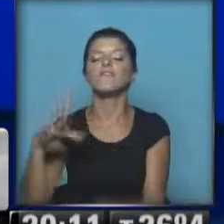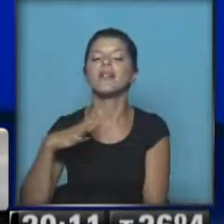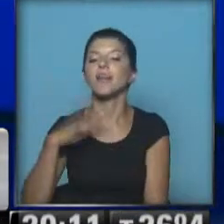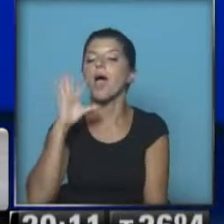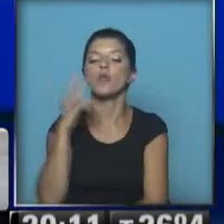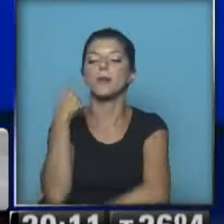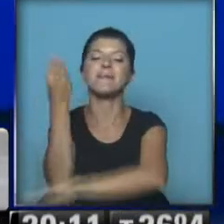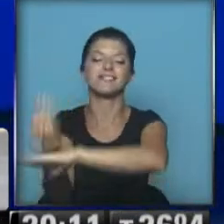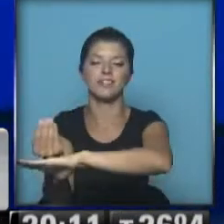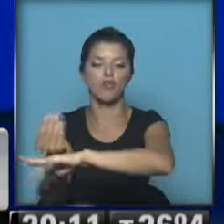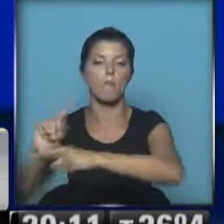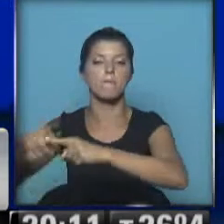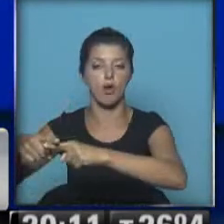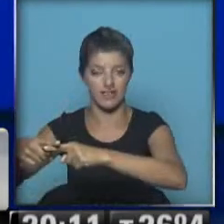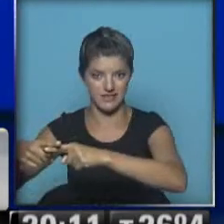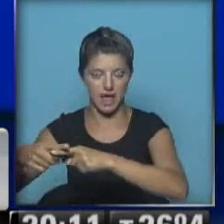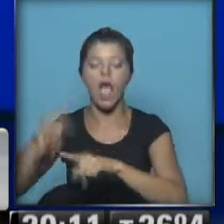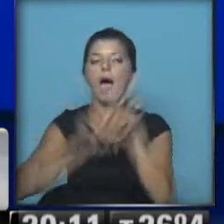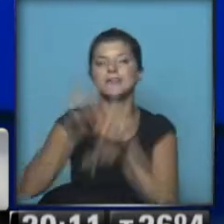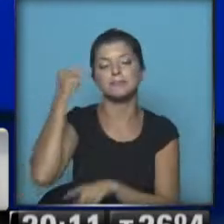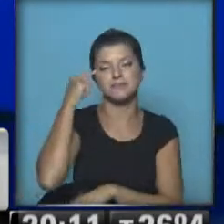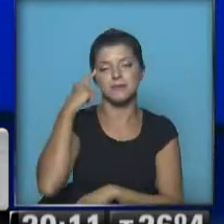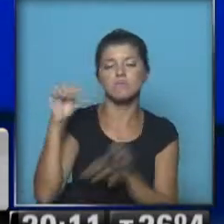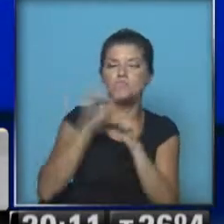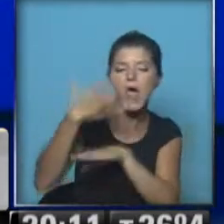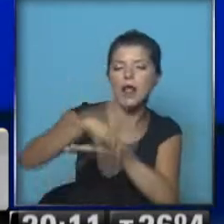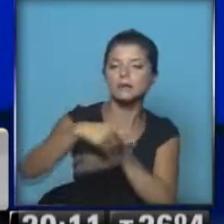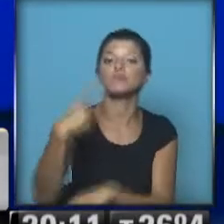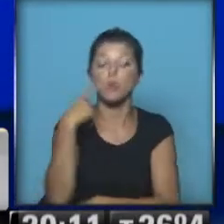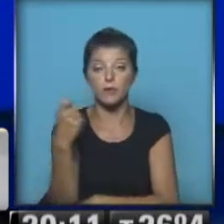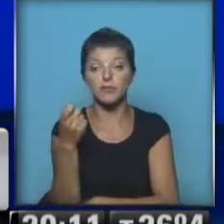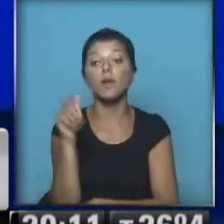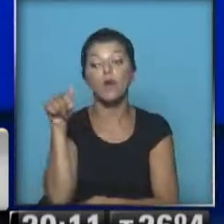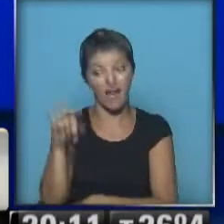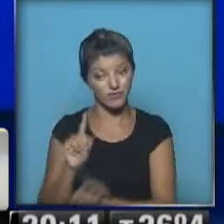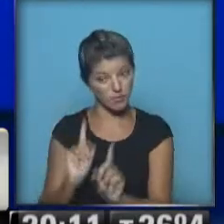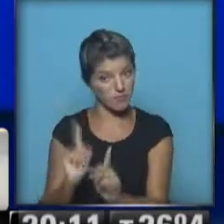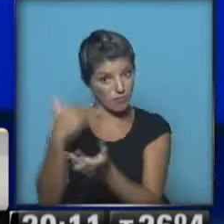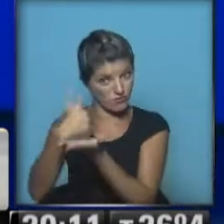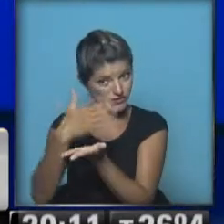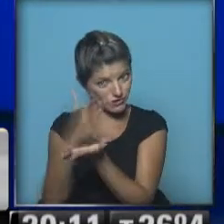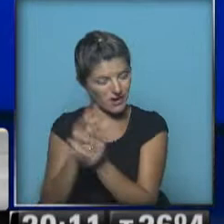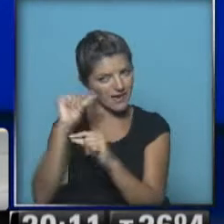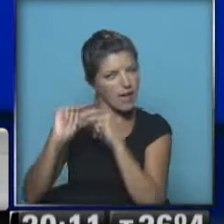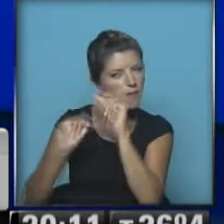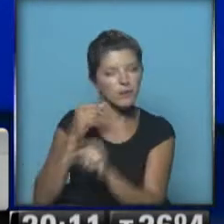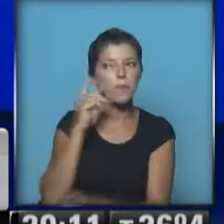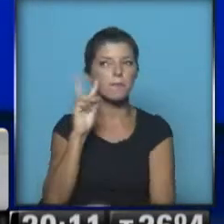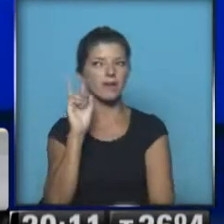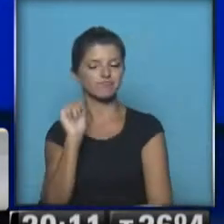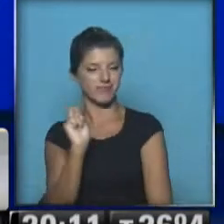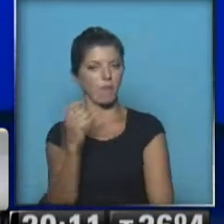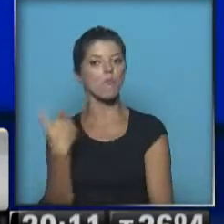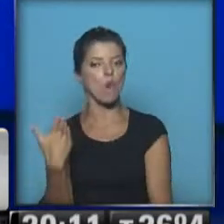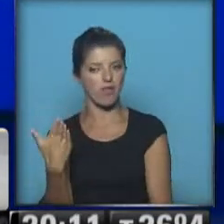representación política, muchas veces se desagotaba en forma de malestar callejero. Bueno, ahora estos sectores que empiezan a configurar una alternativa política tienen el desafío